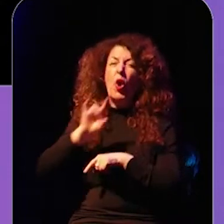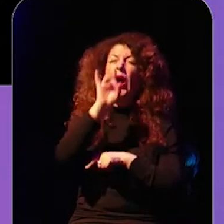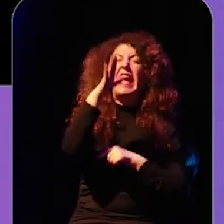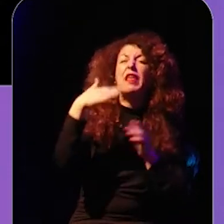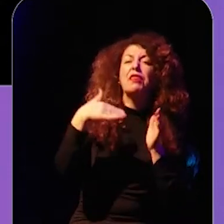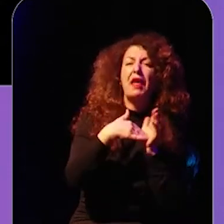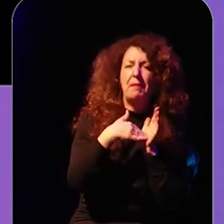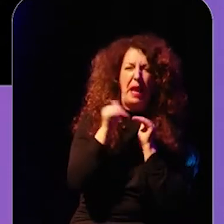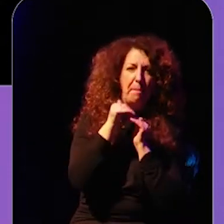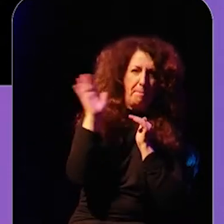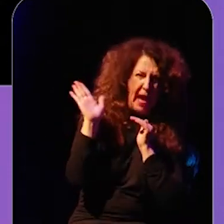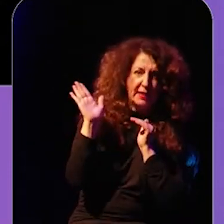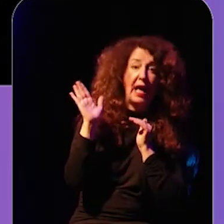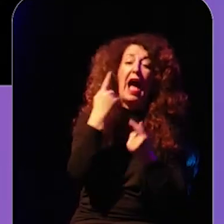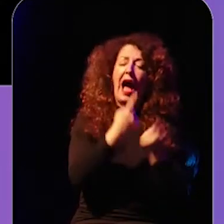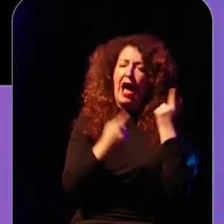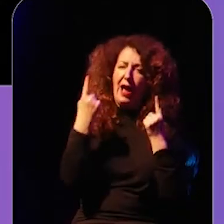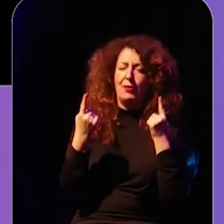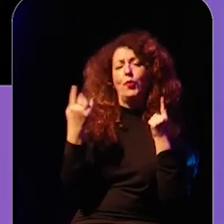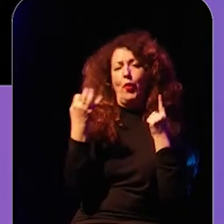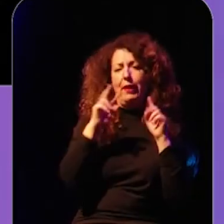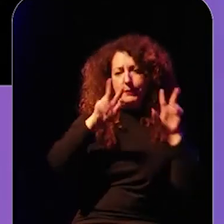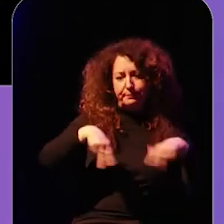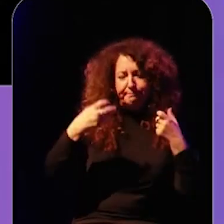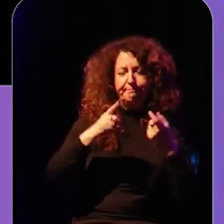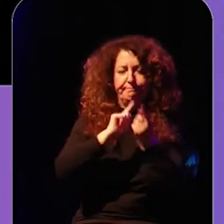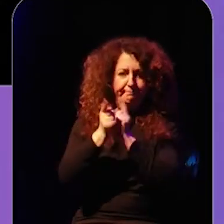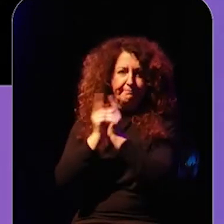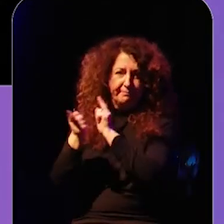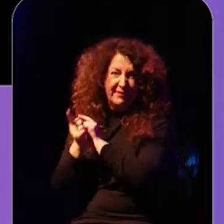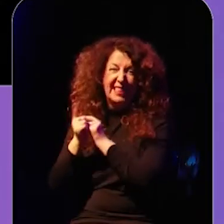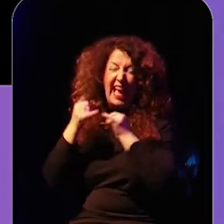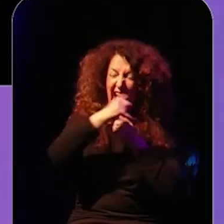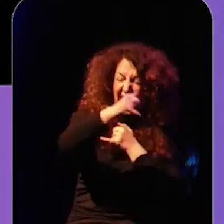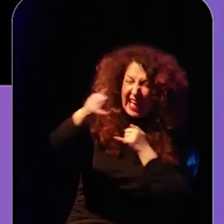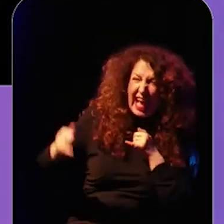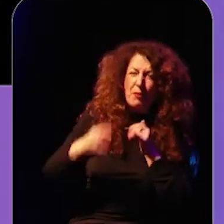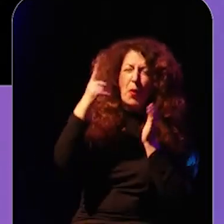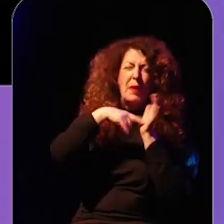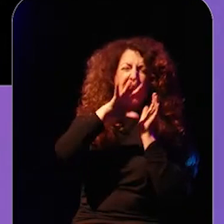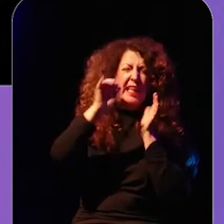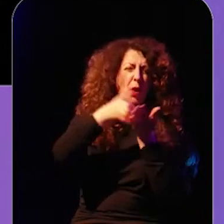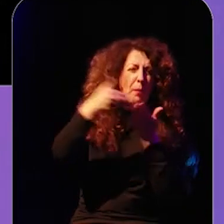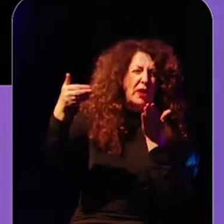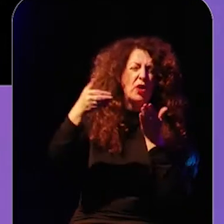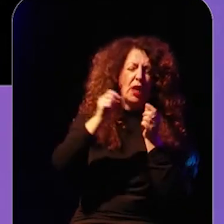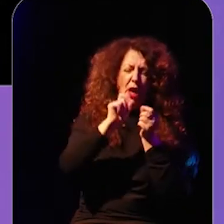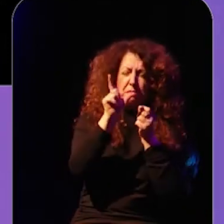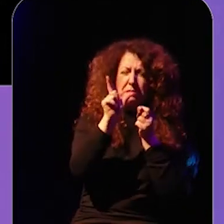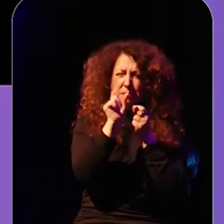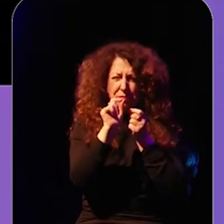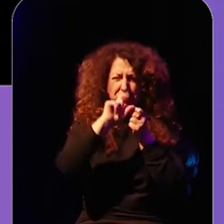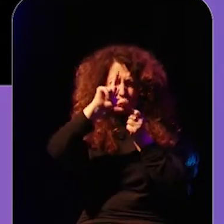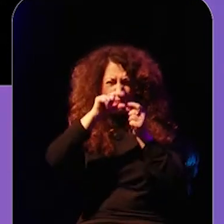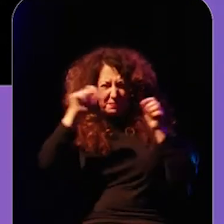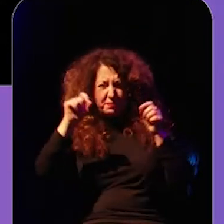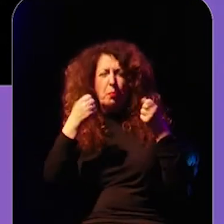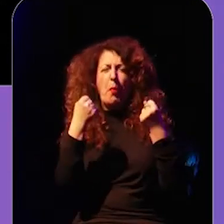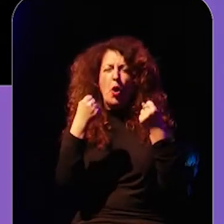repetirlos. Hay más de 500 kilómetros de cables, en cientos de variantes de cables, cortos, largos, gruesos, datos,